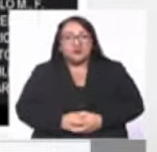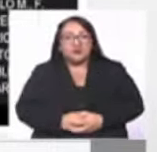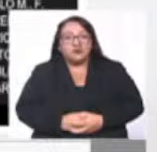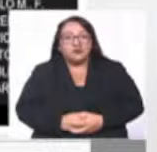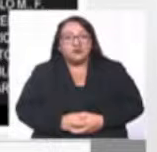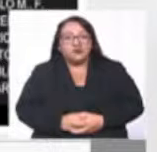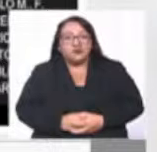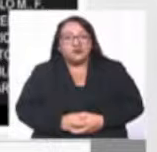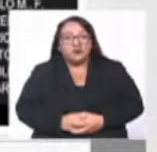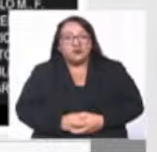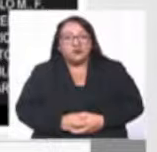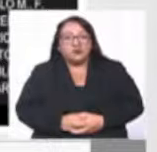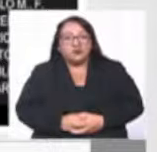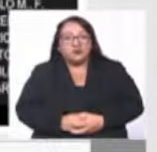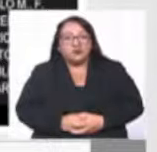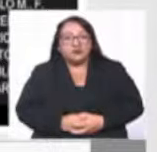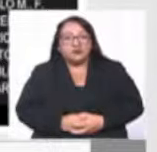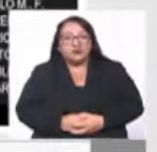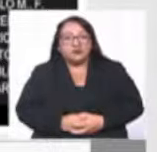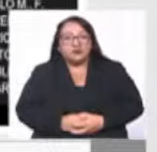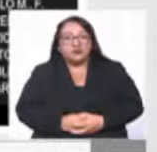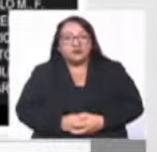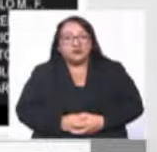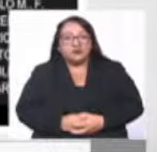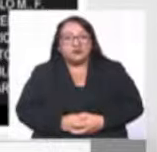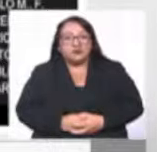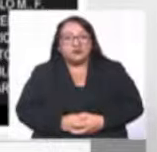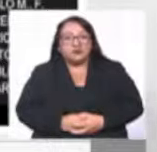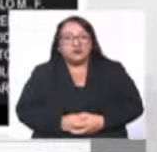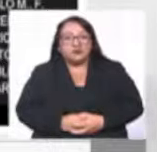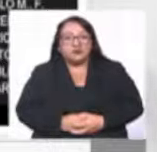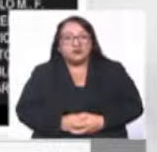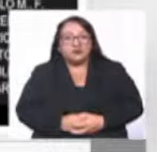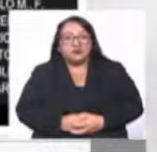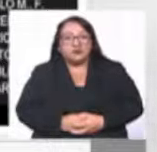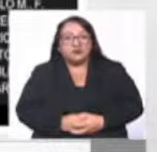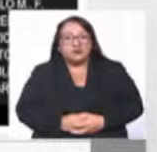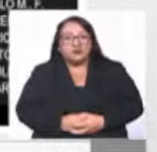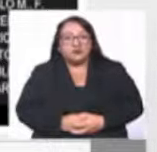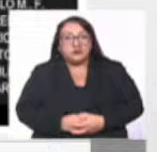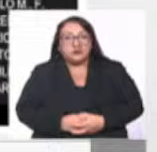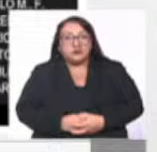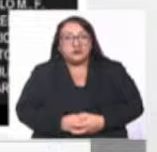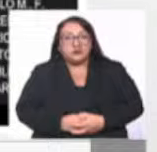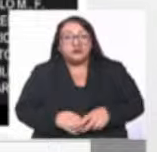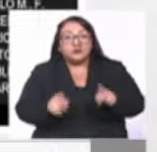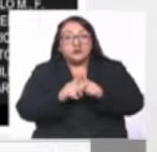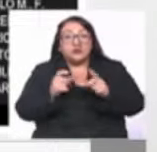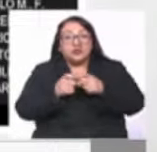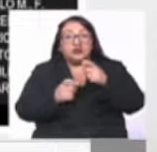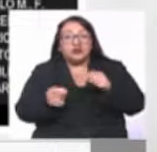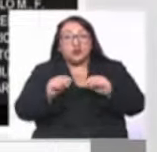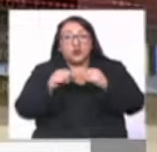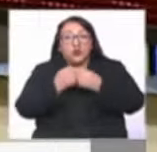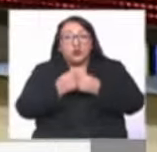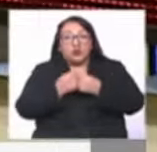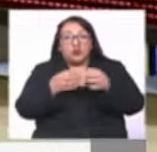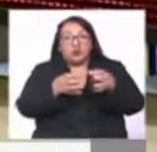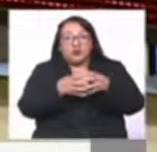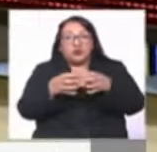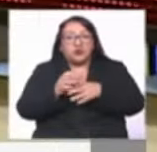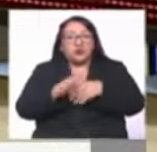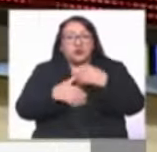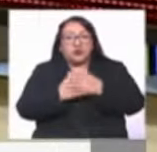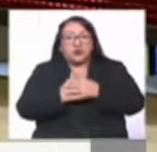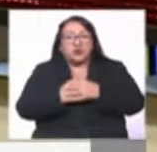entre todos los grupos parlamentarios incluidos los congresistas no agrupados cabe